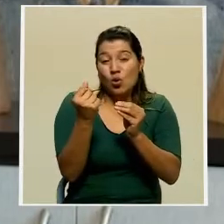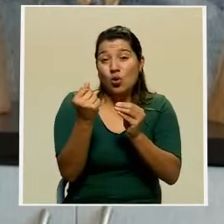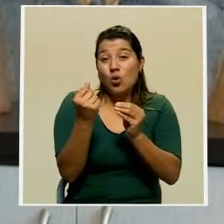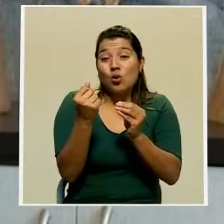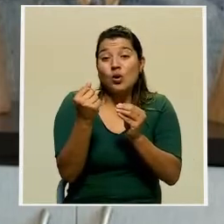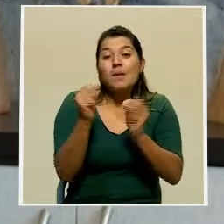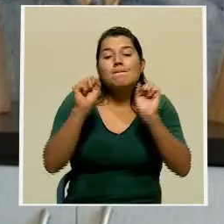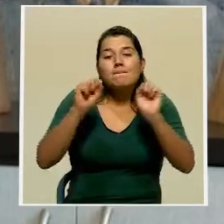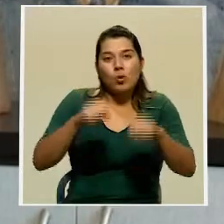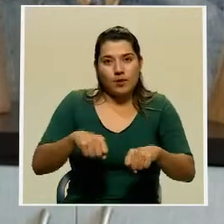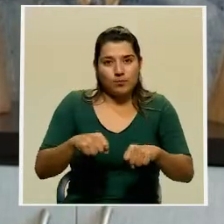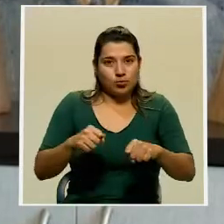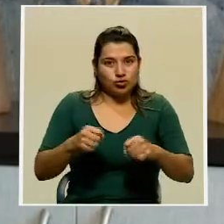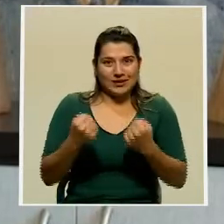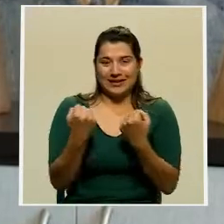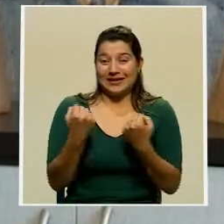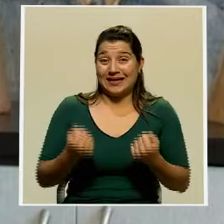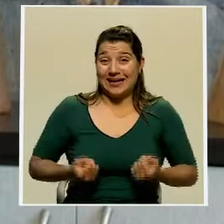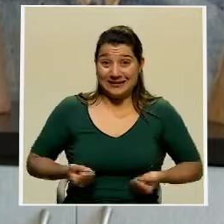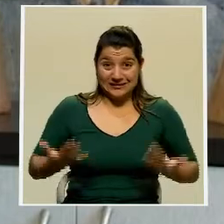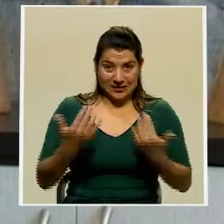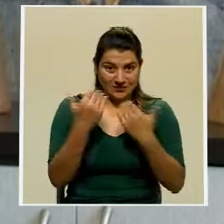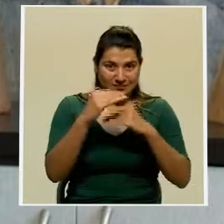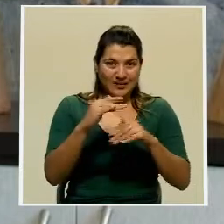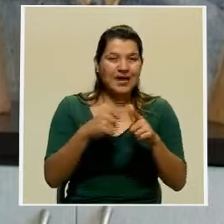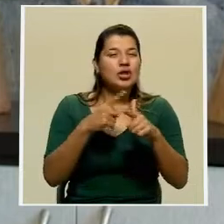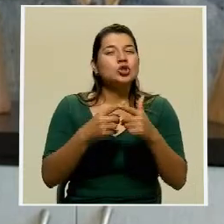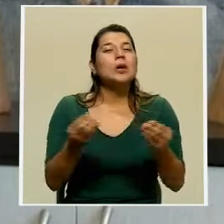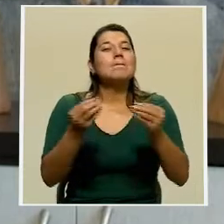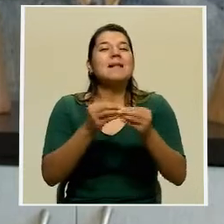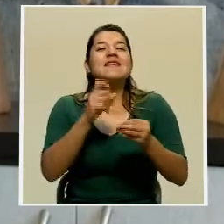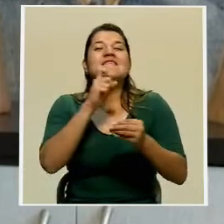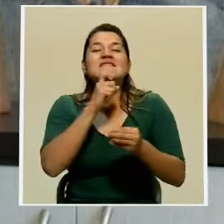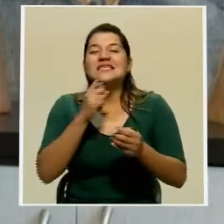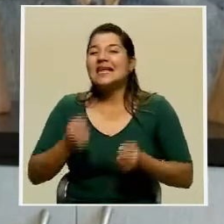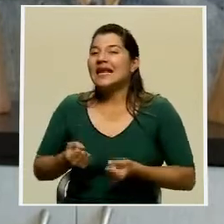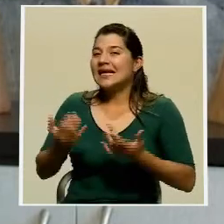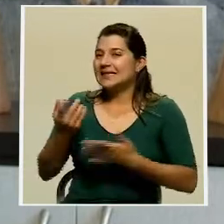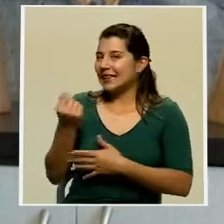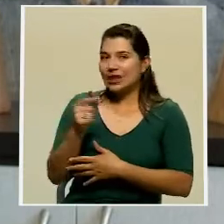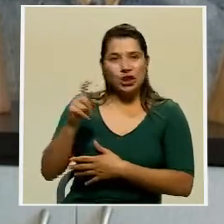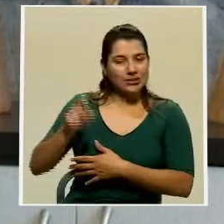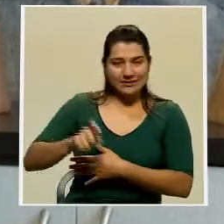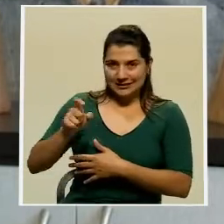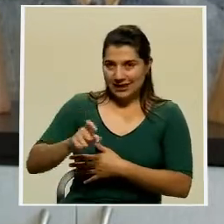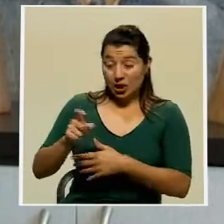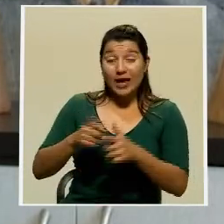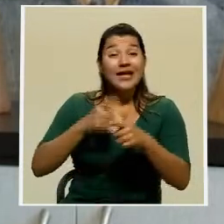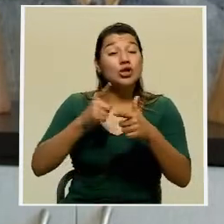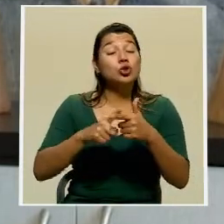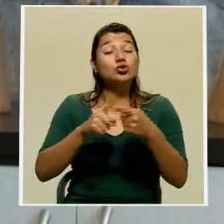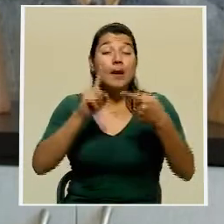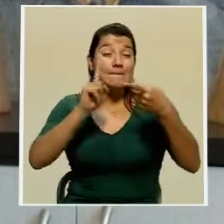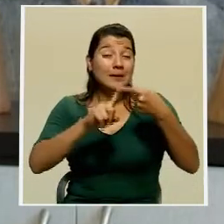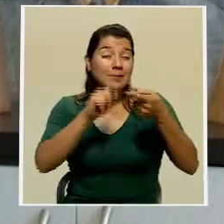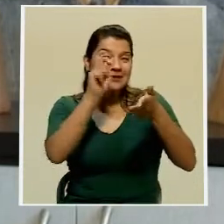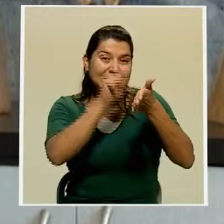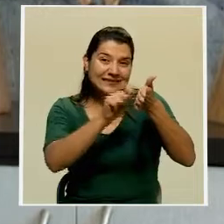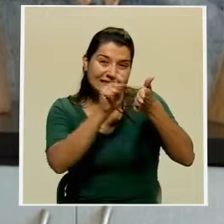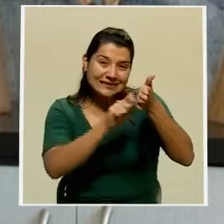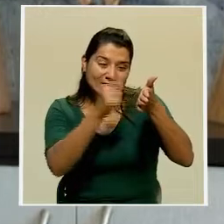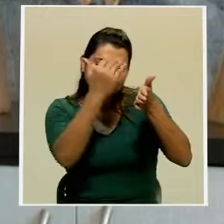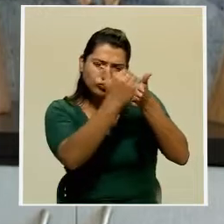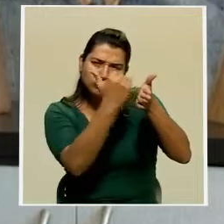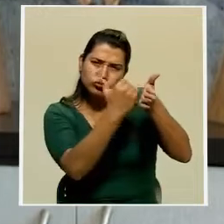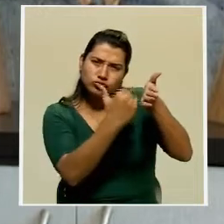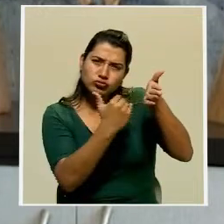gastos que hay que hacer, y resulta más difícil caer en la tentación. Entonces, poner los gastos por escrito es importantísimo, es una